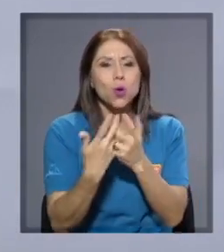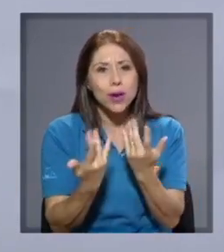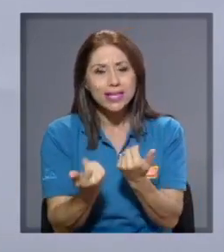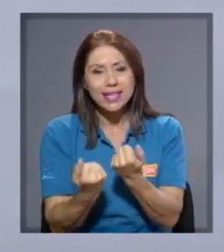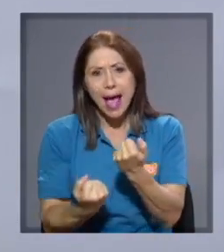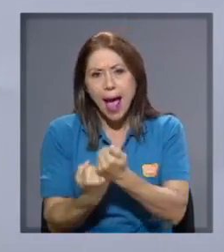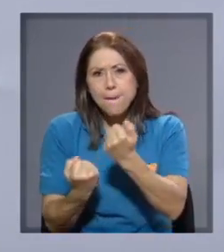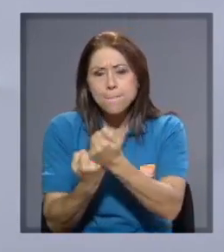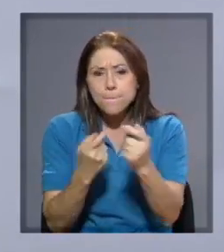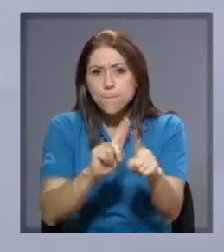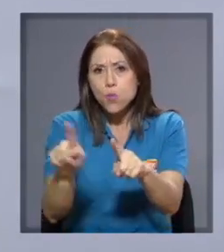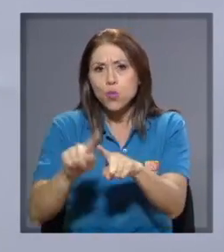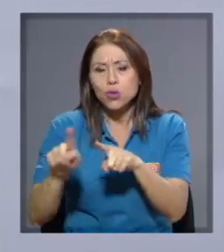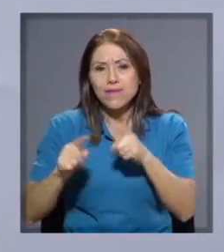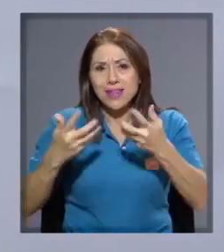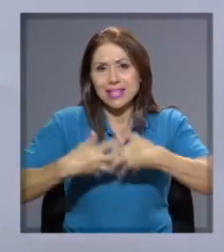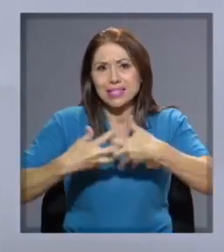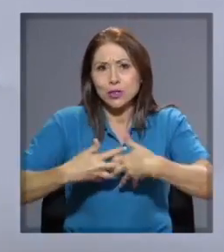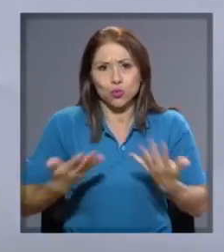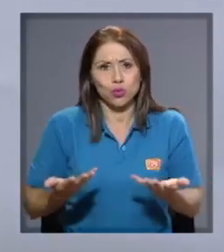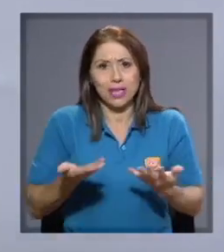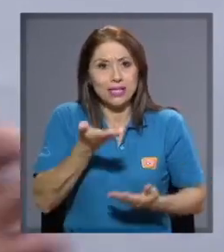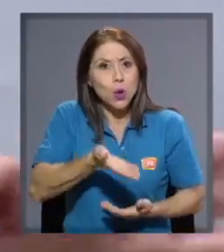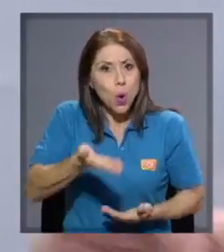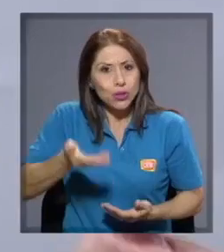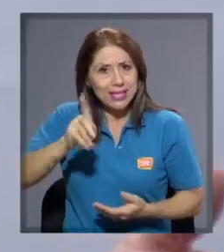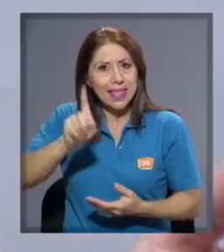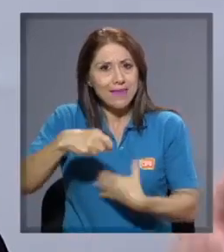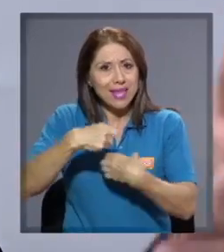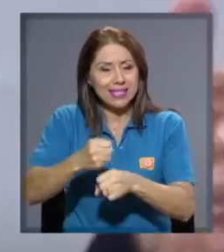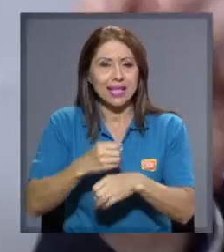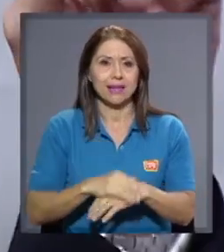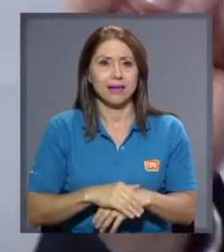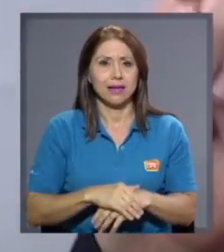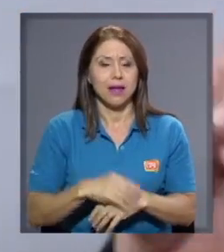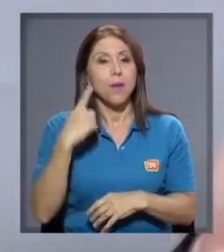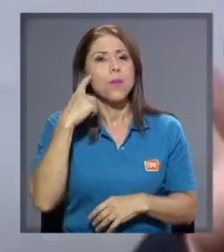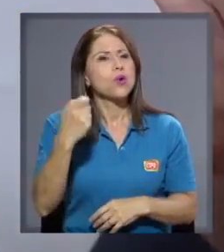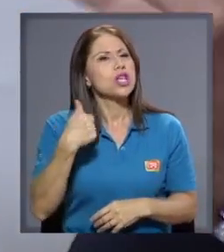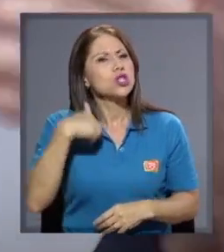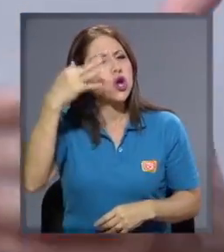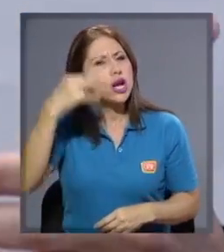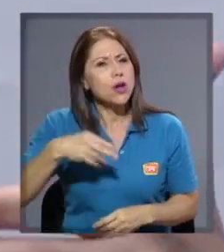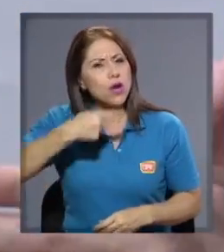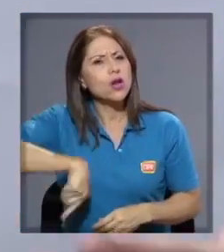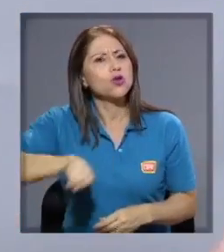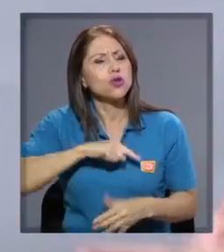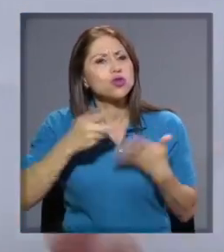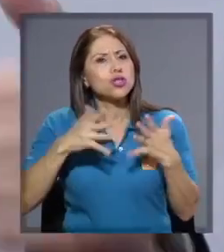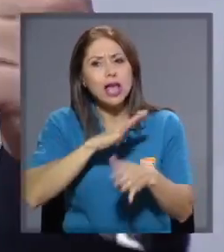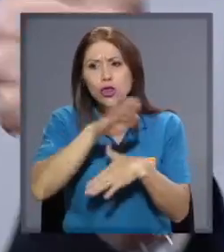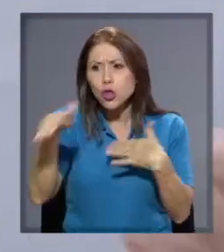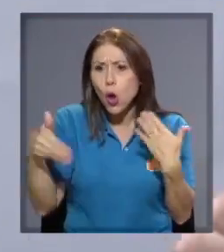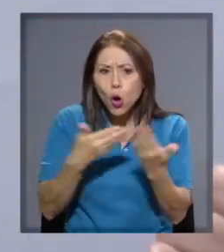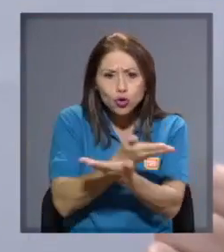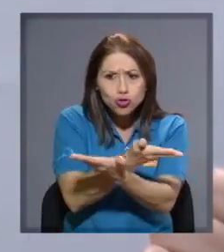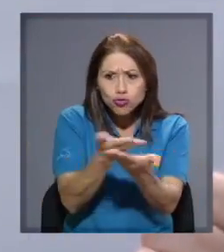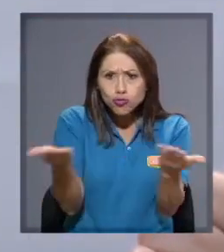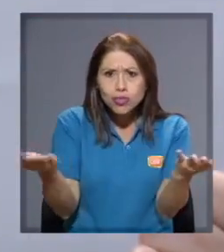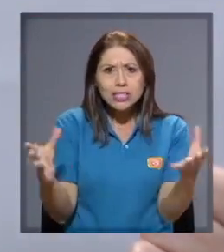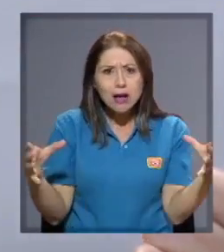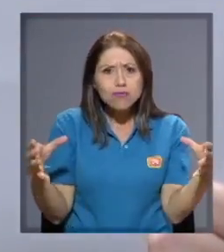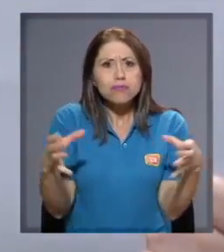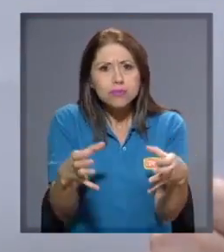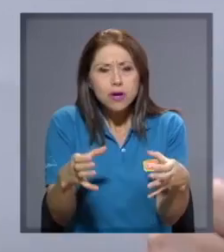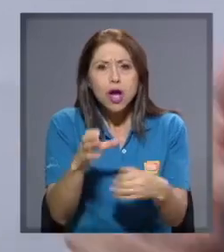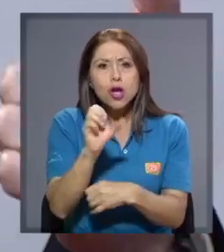diferentes industrias en elementos que deben hacer porque adicionalmente yo creo que hemos integrado a todos a la mesa la sutel está